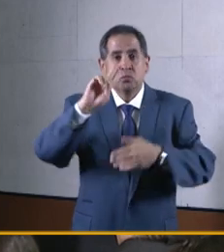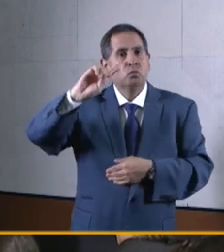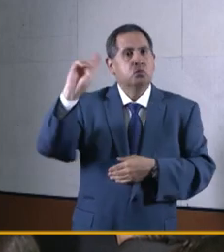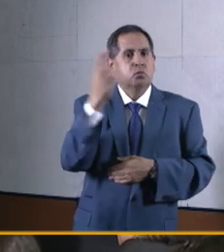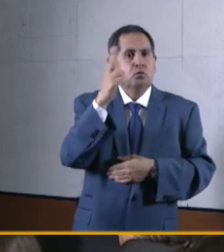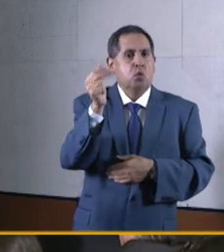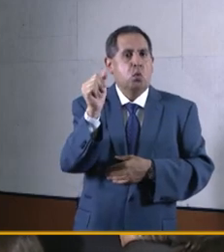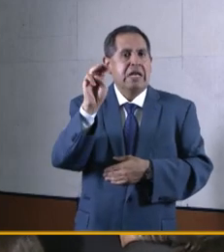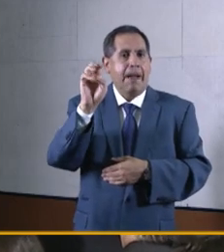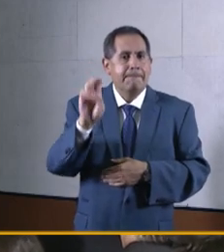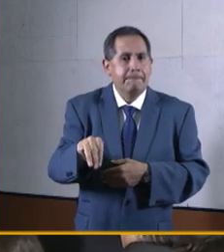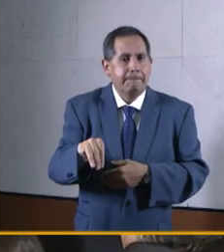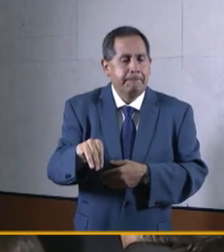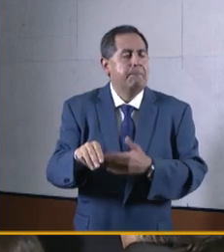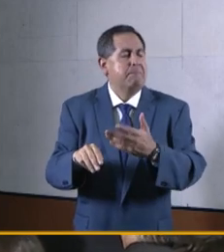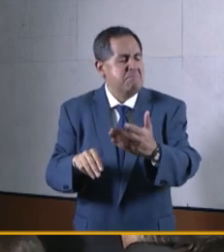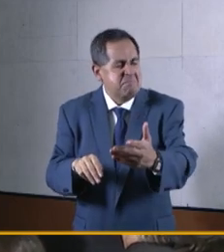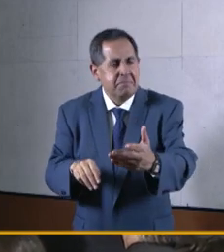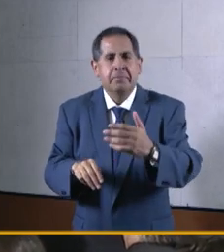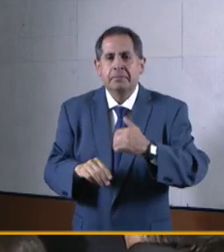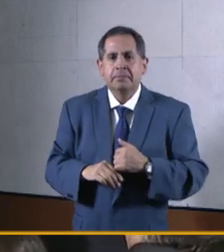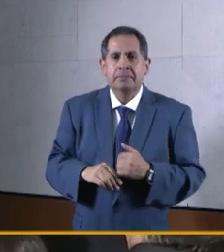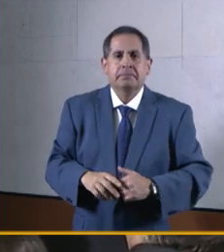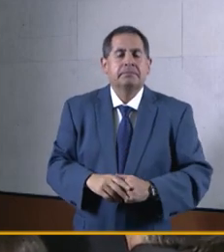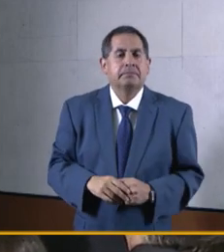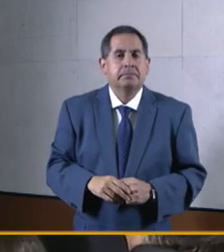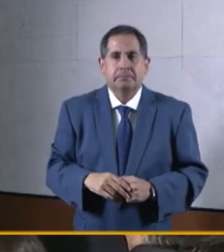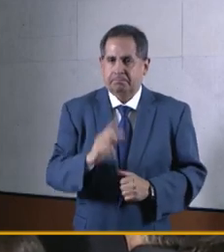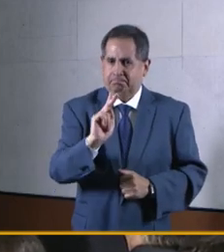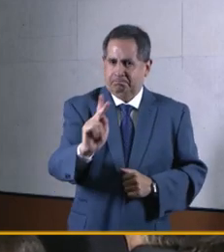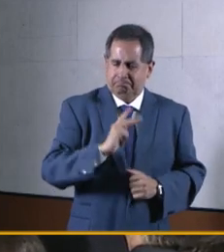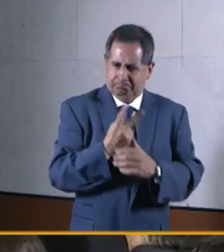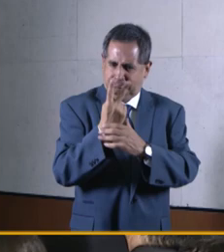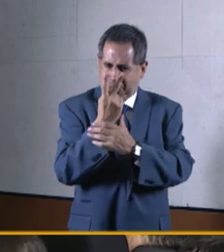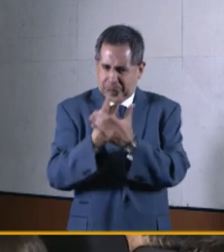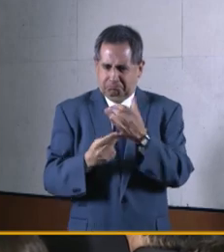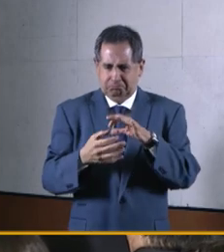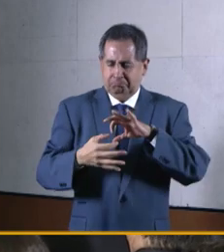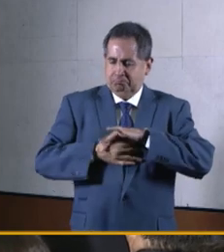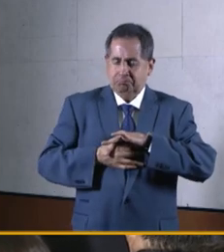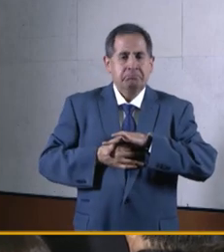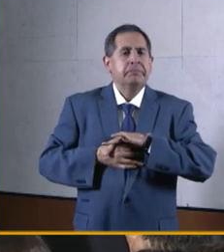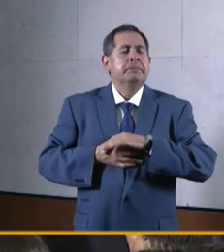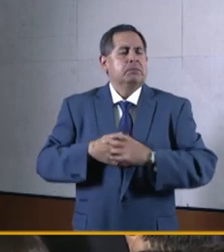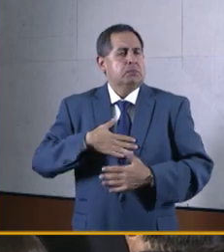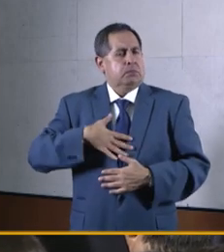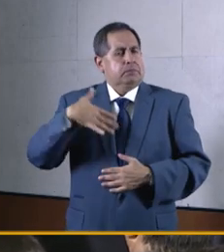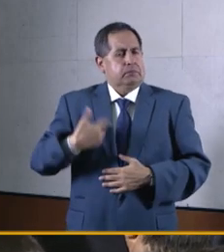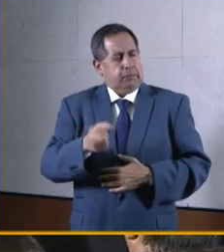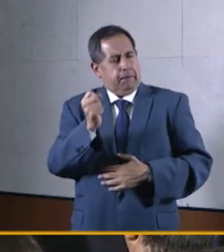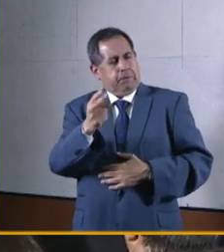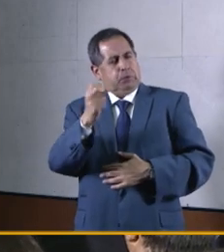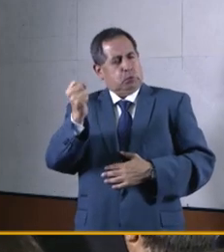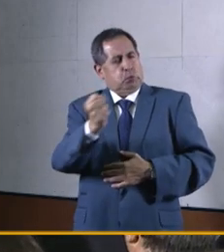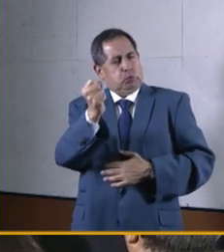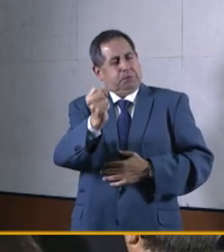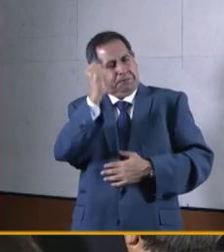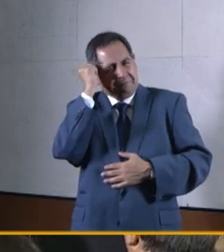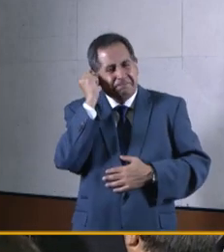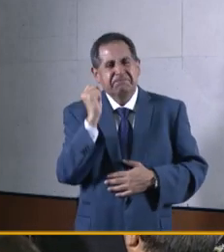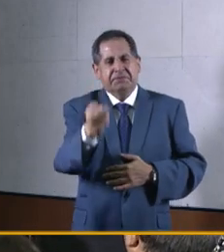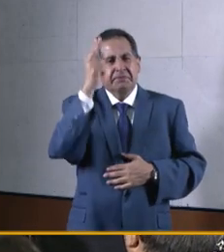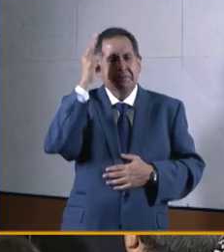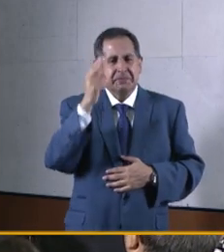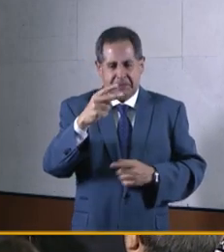estas son realidades convergentes unidas entrañan un privilegio sobresaliente y